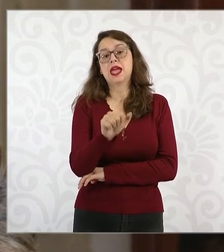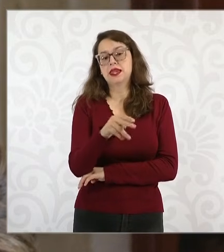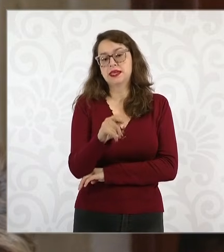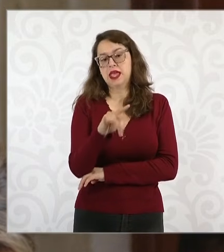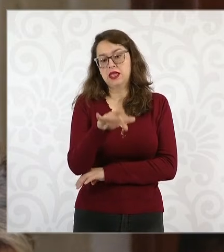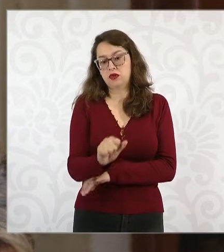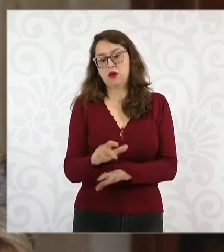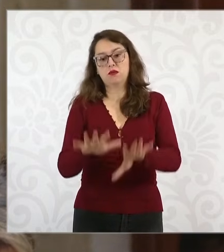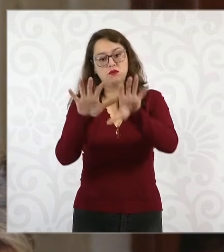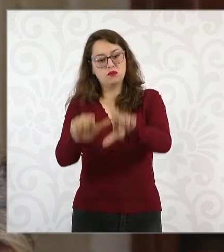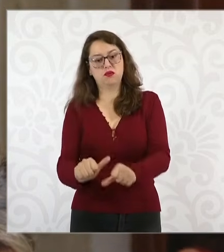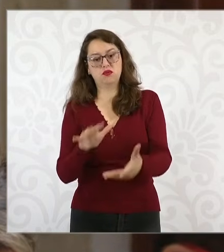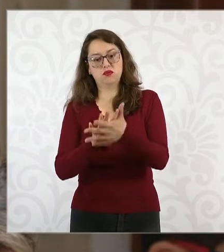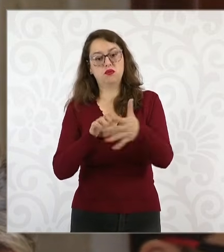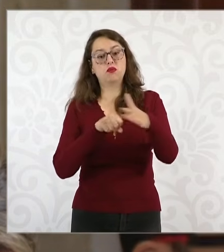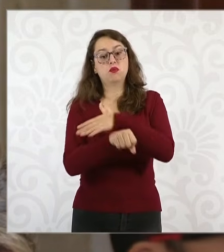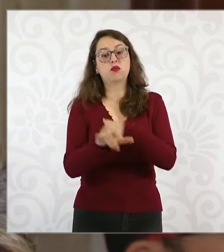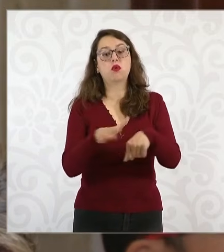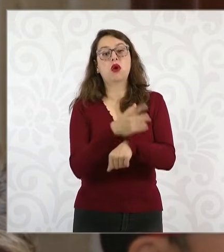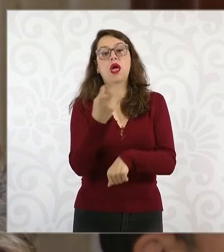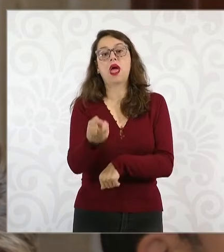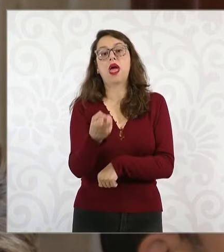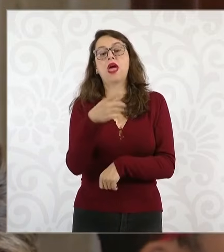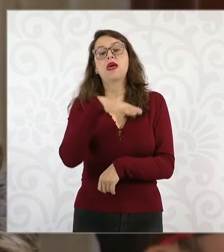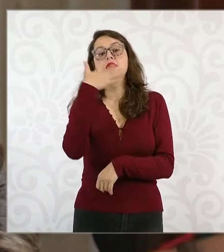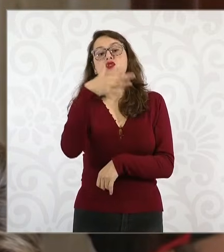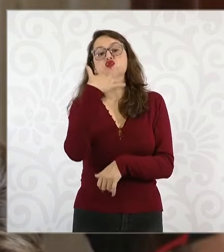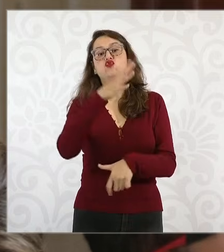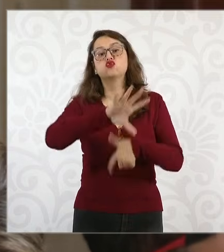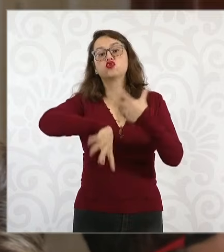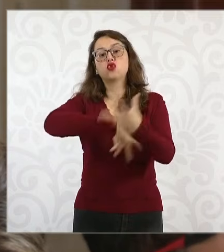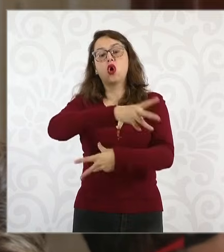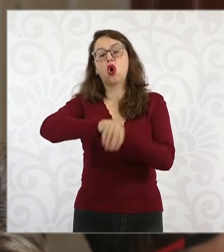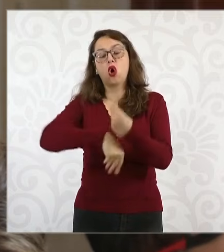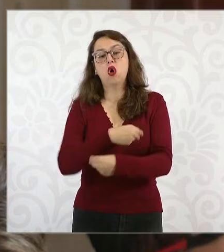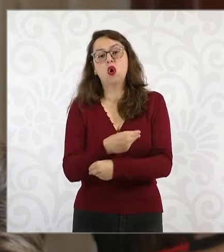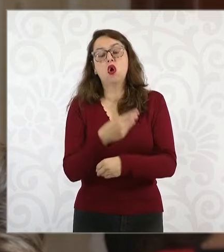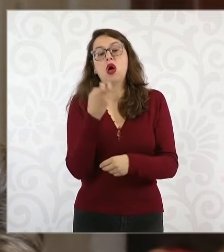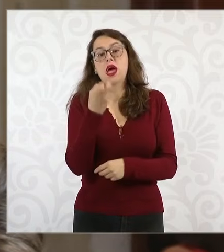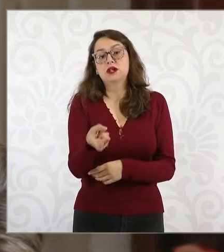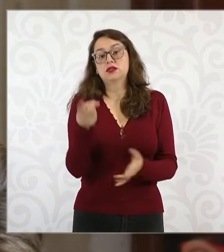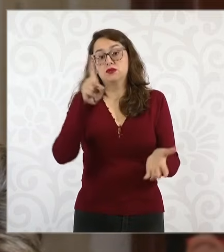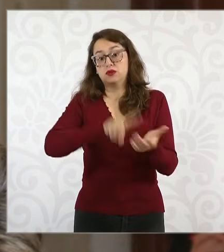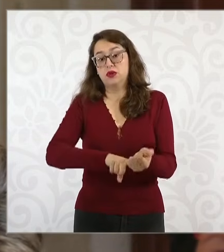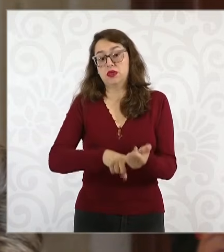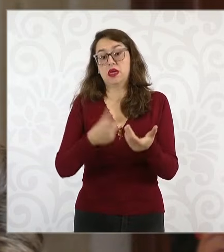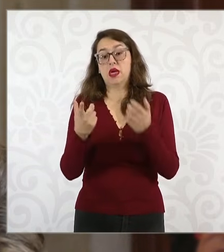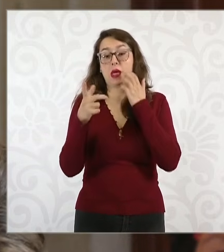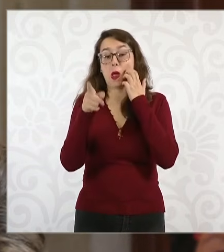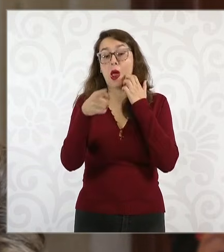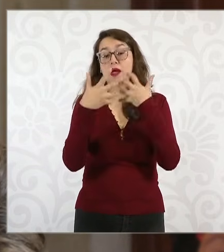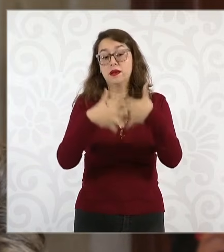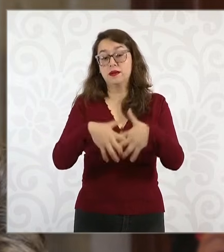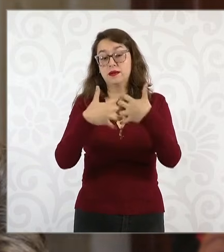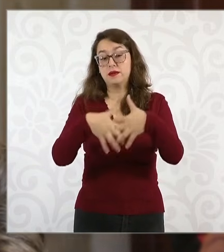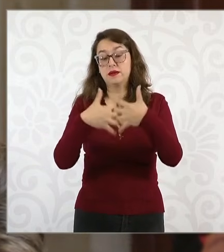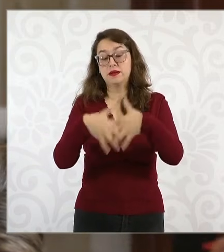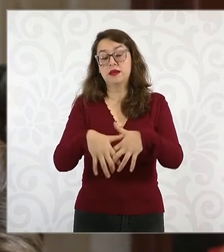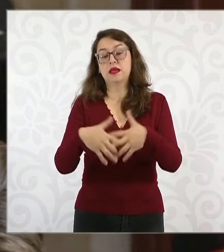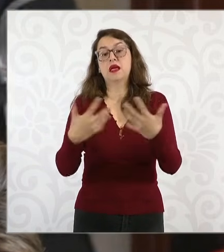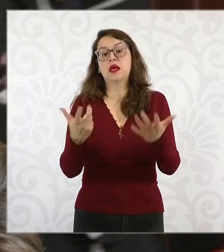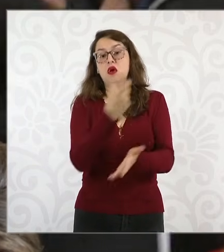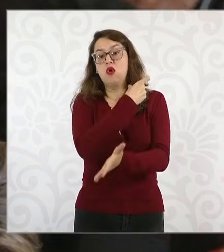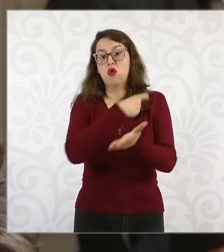presunta participación en un esquema de lavado de dinero que conecta con la compra de la planta chatarra de agronitrogenados